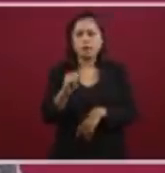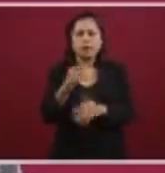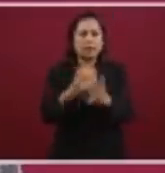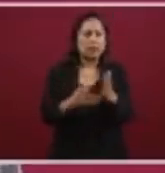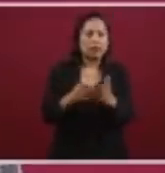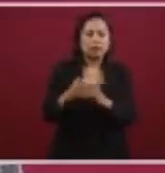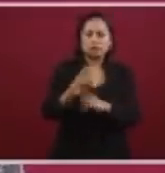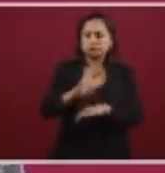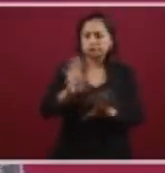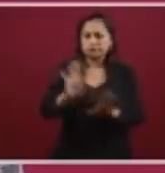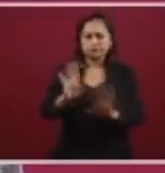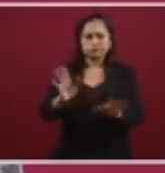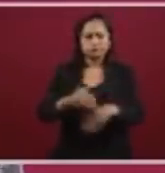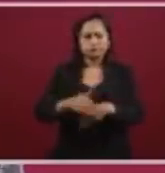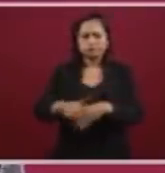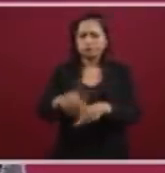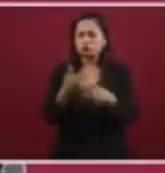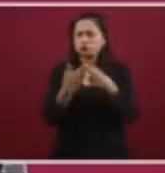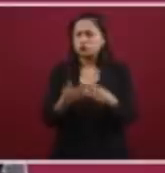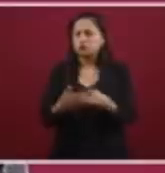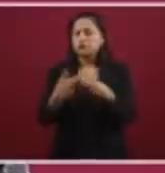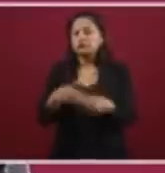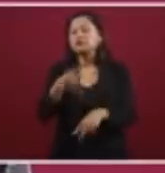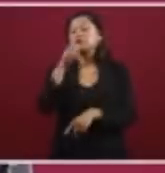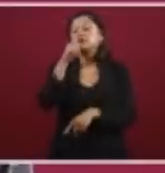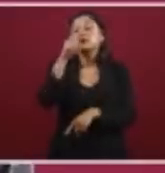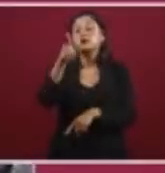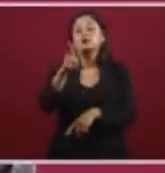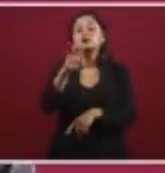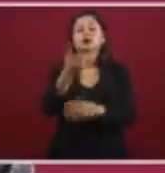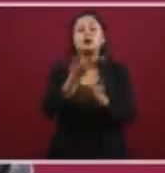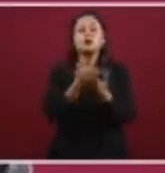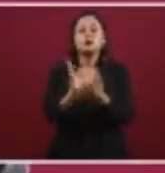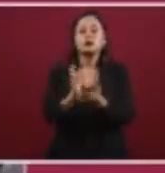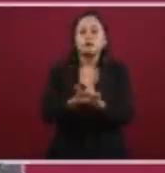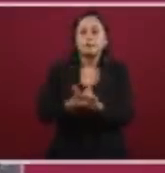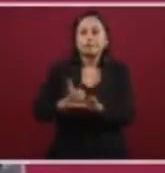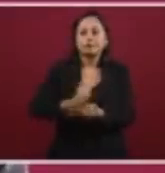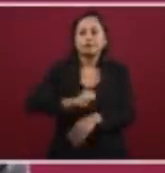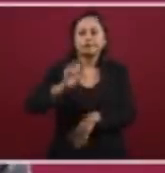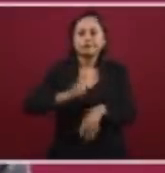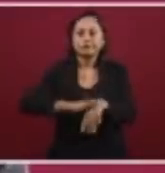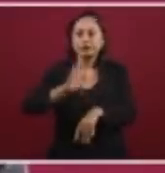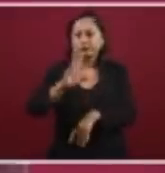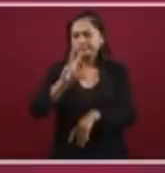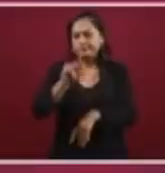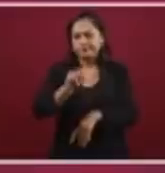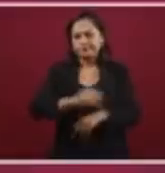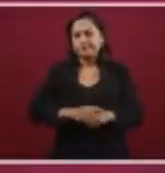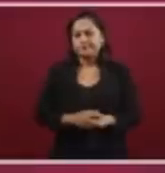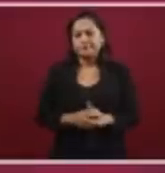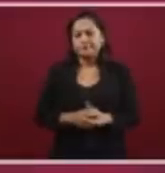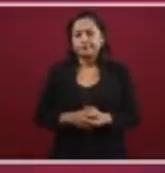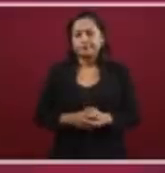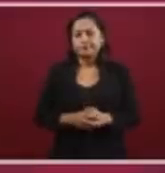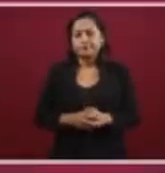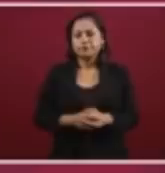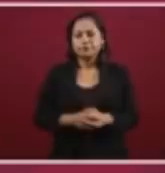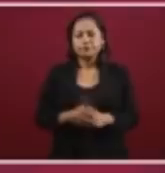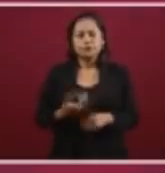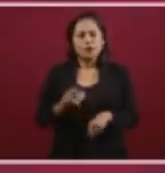en las tarifas de energía eléctrica hace unos días aquí vino